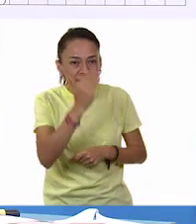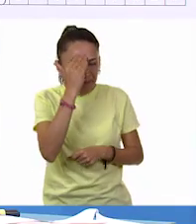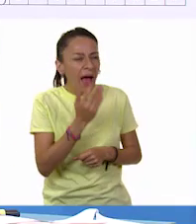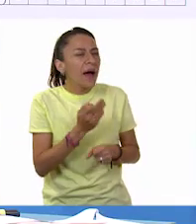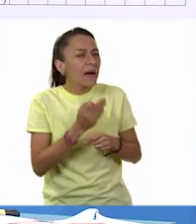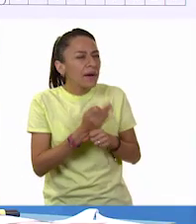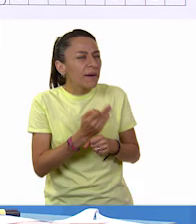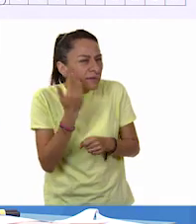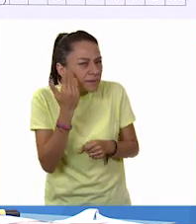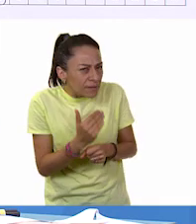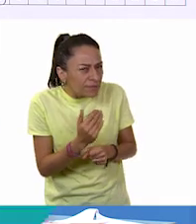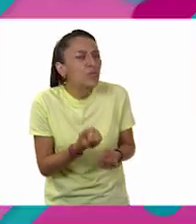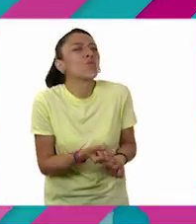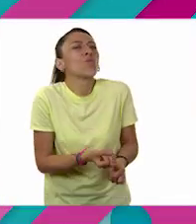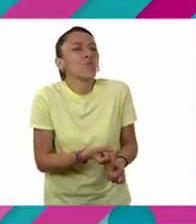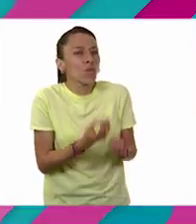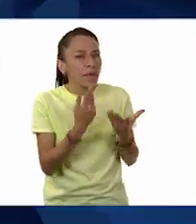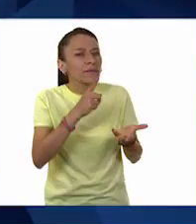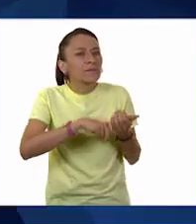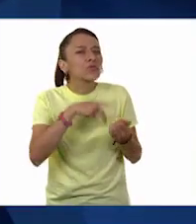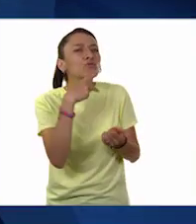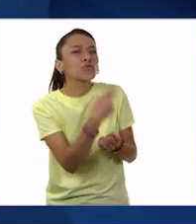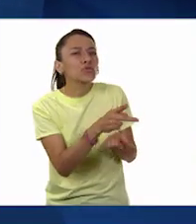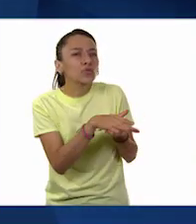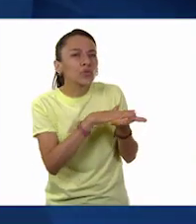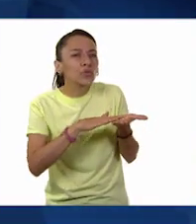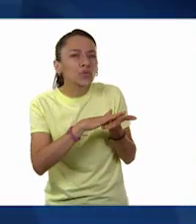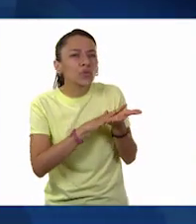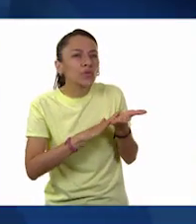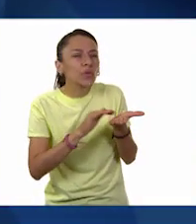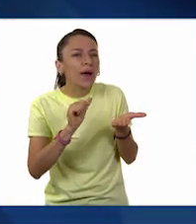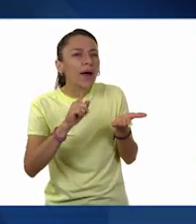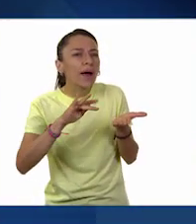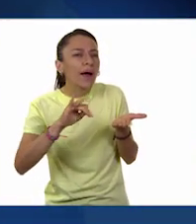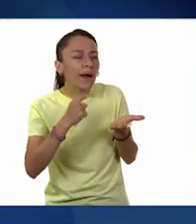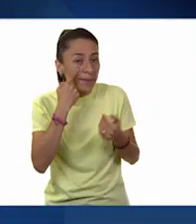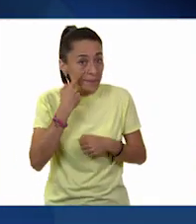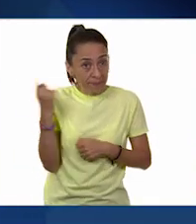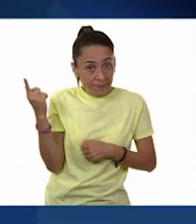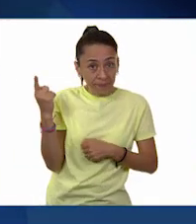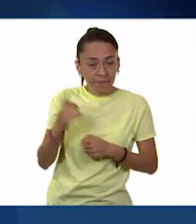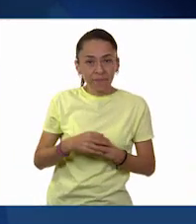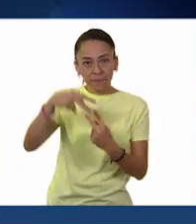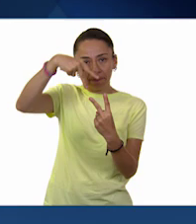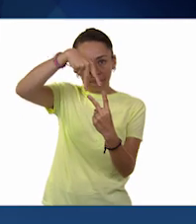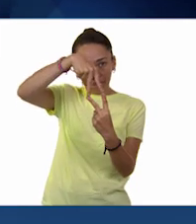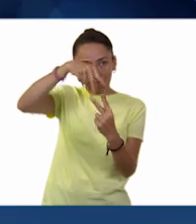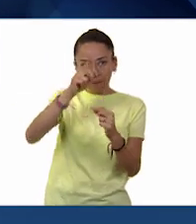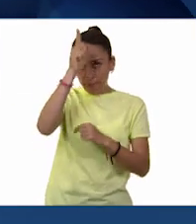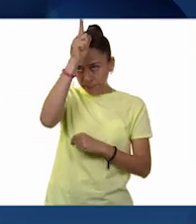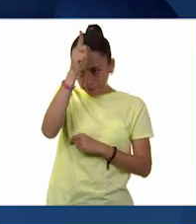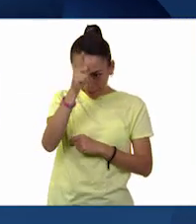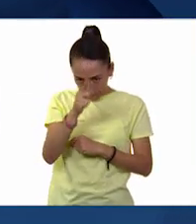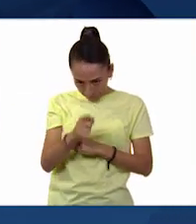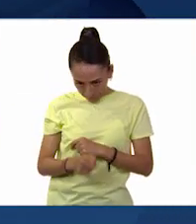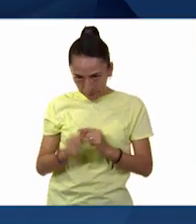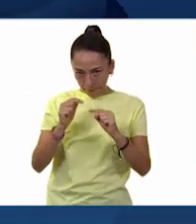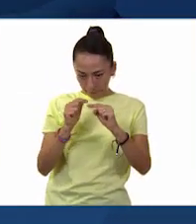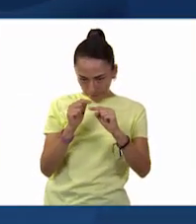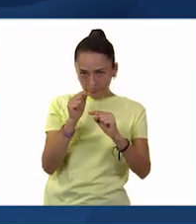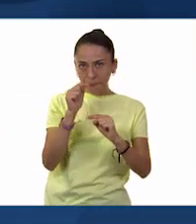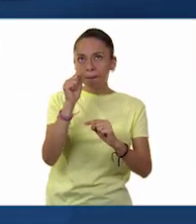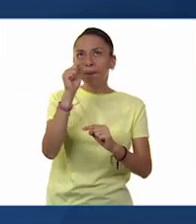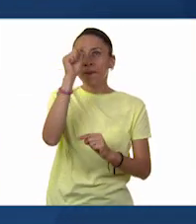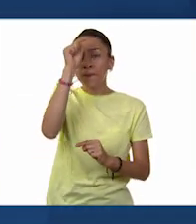área de esta figura que formaste. Aquí se cortó el rombo por la diagonal mayor y obtuvimos